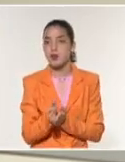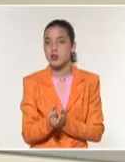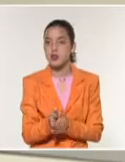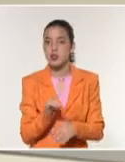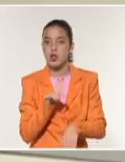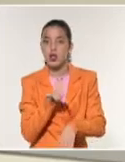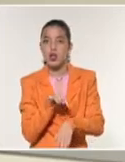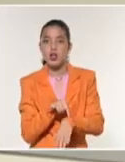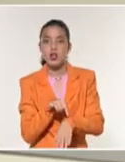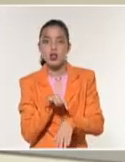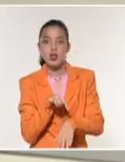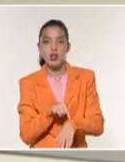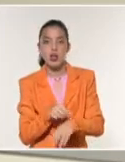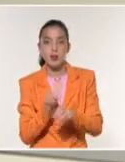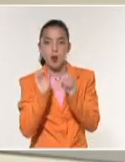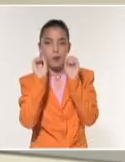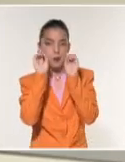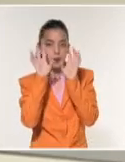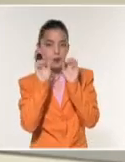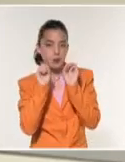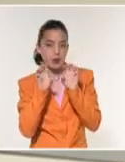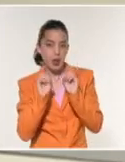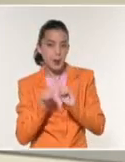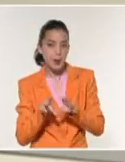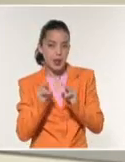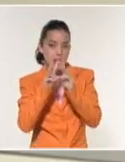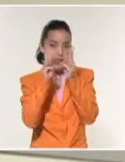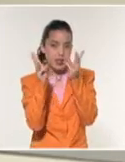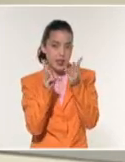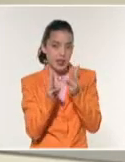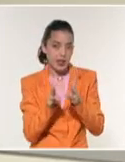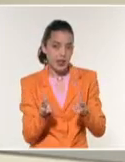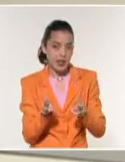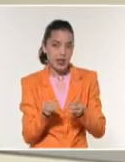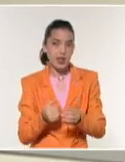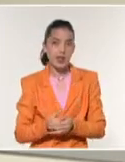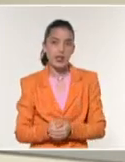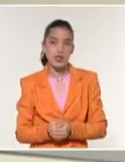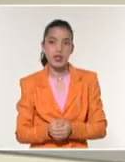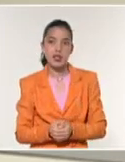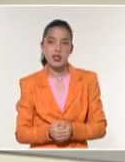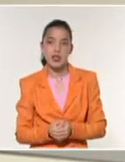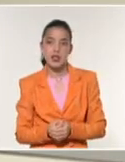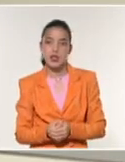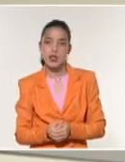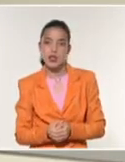unas publicaciones también en las redes sociales y en su entorno social